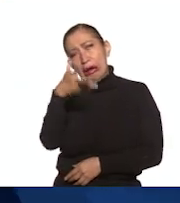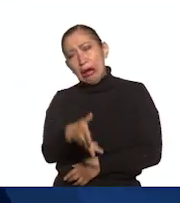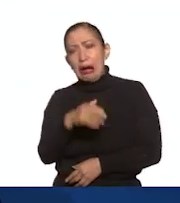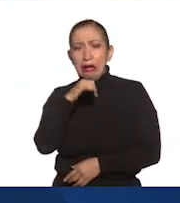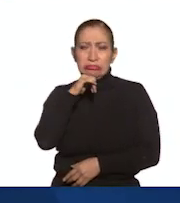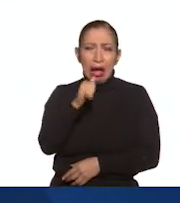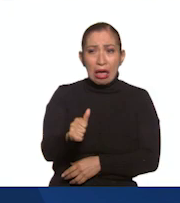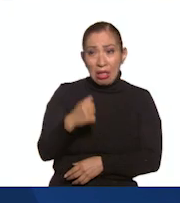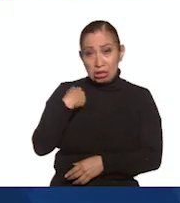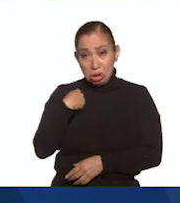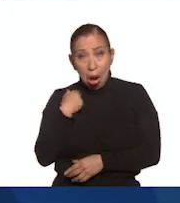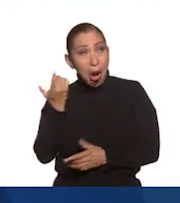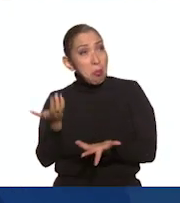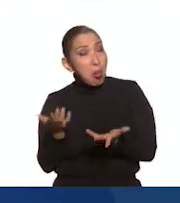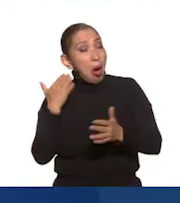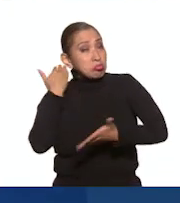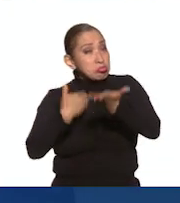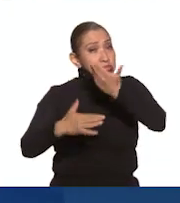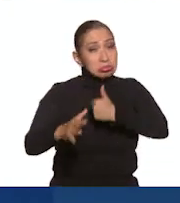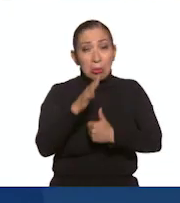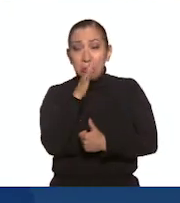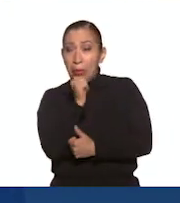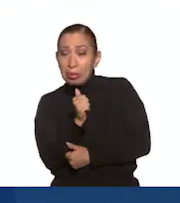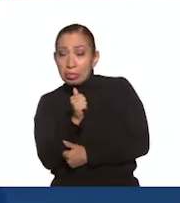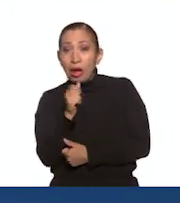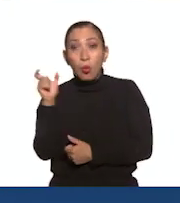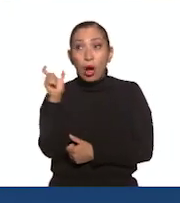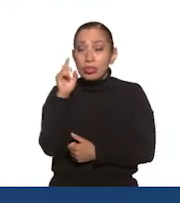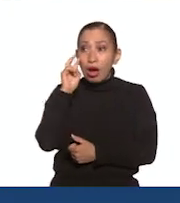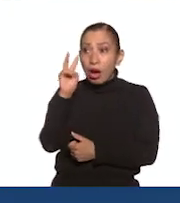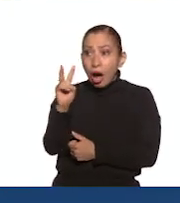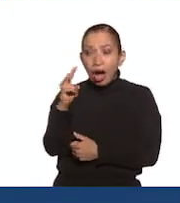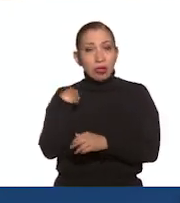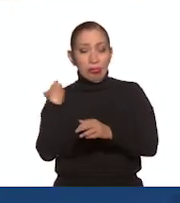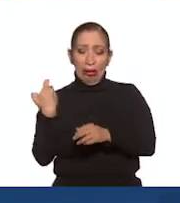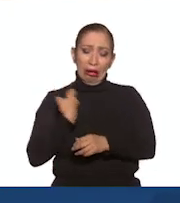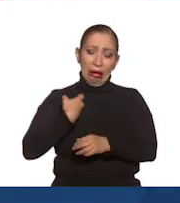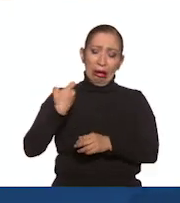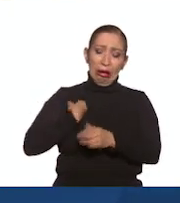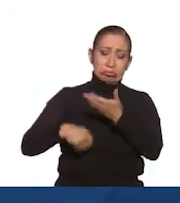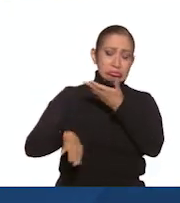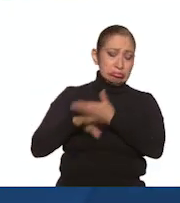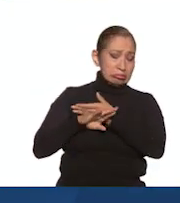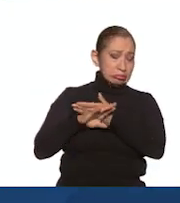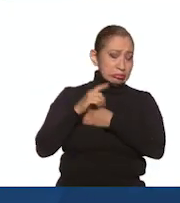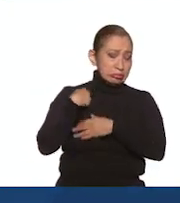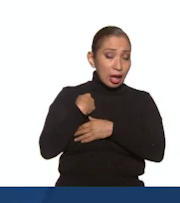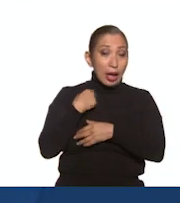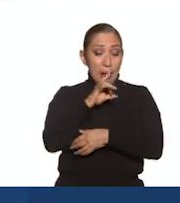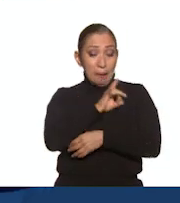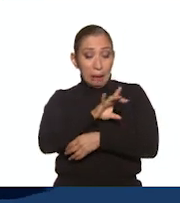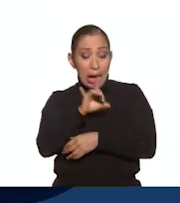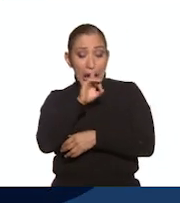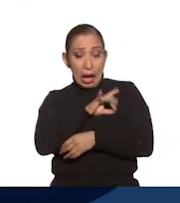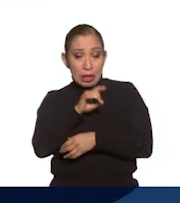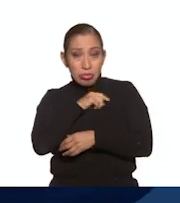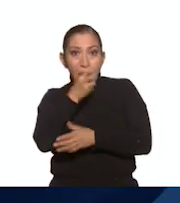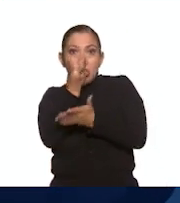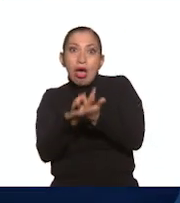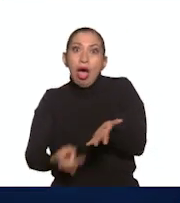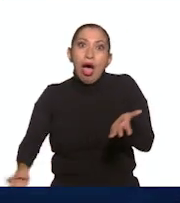ningún talento te dio. Cuando alguien te criticó, tu miedo se